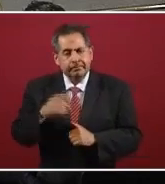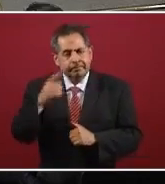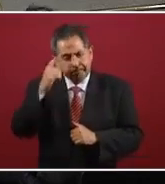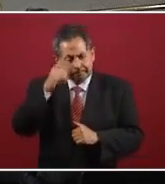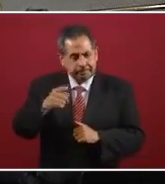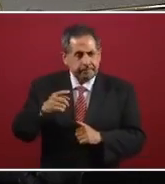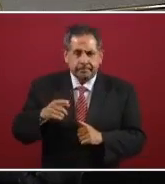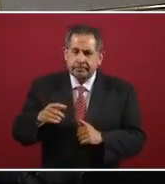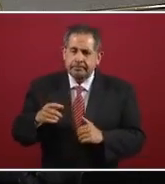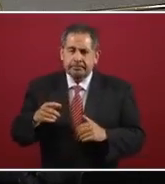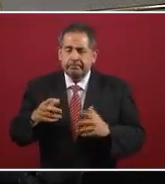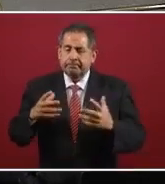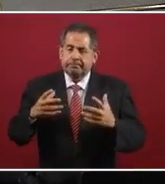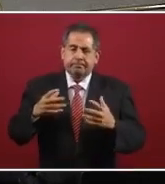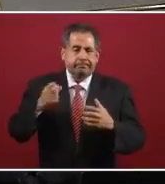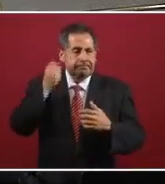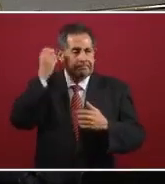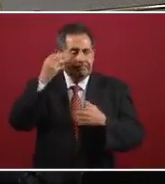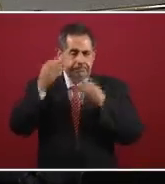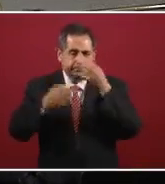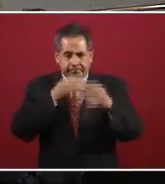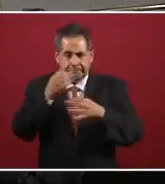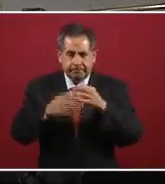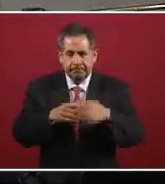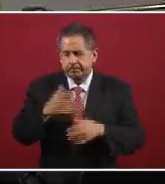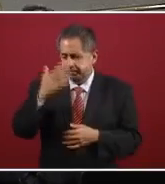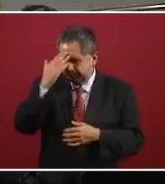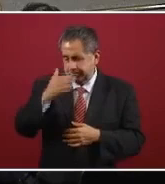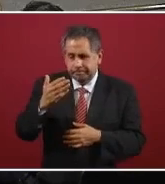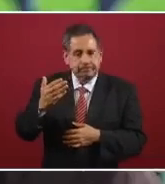Como bien señaló cuando se presentó